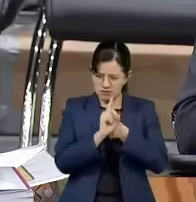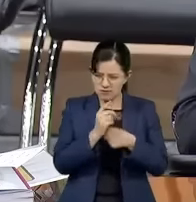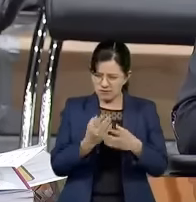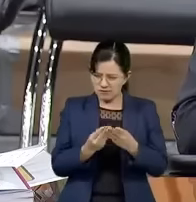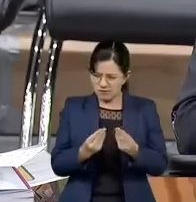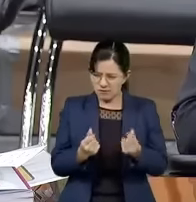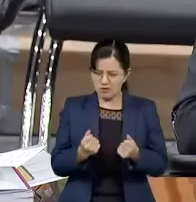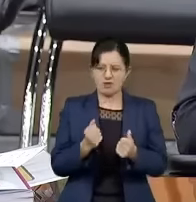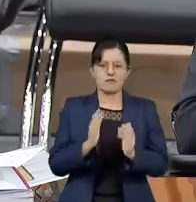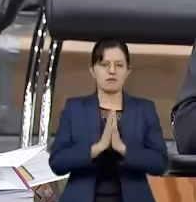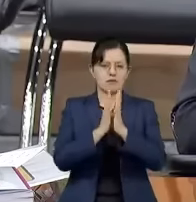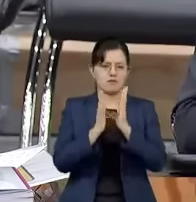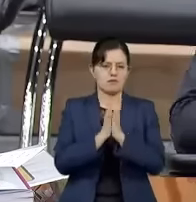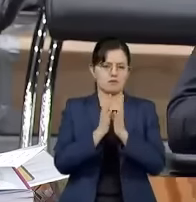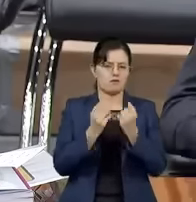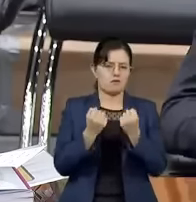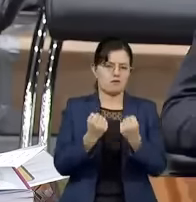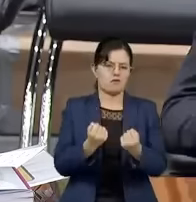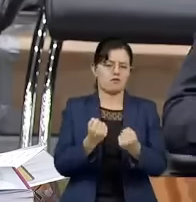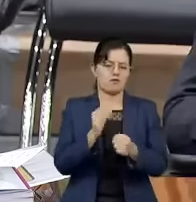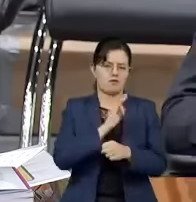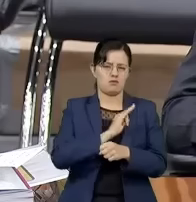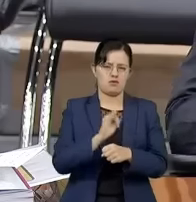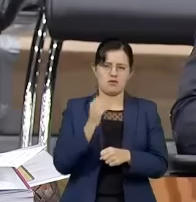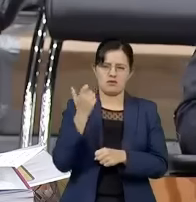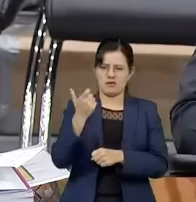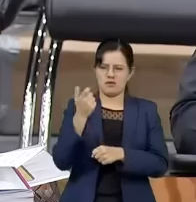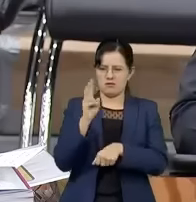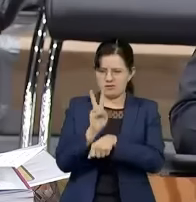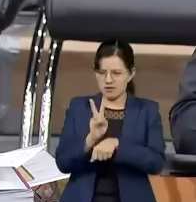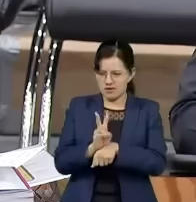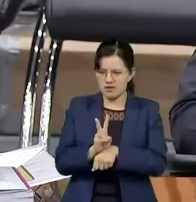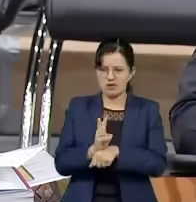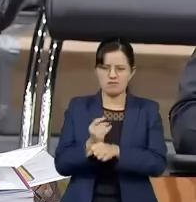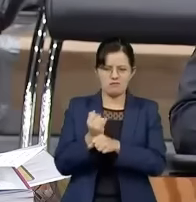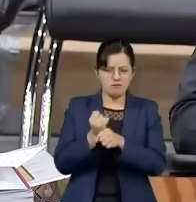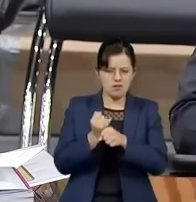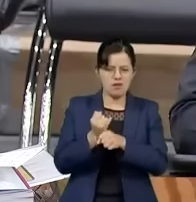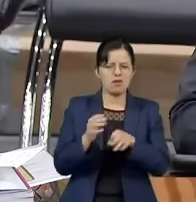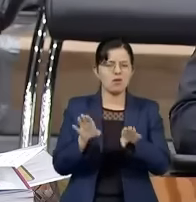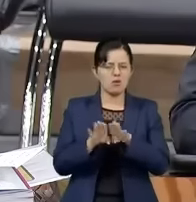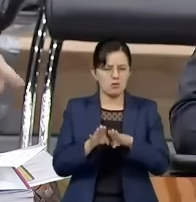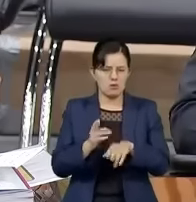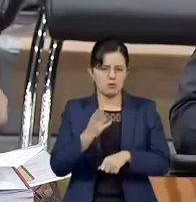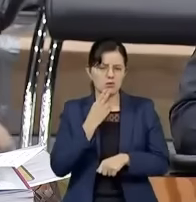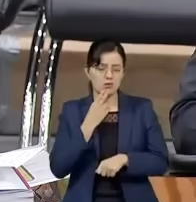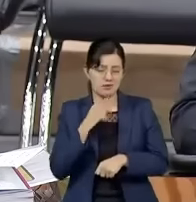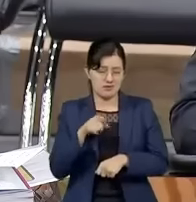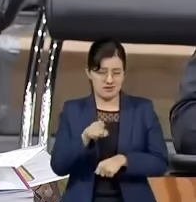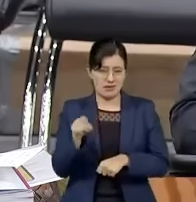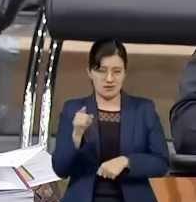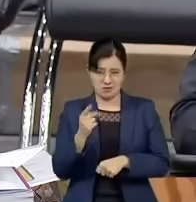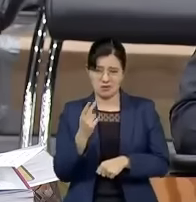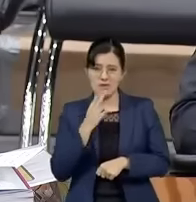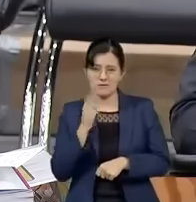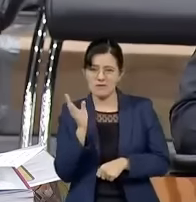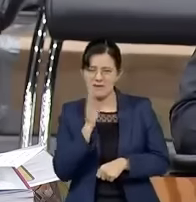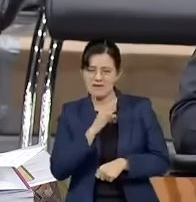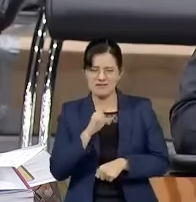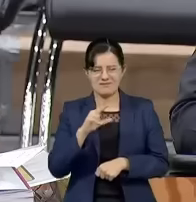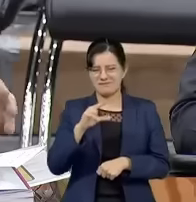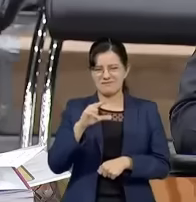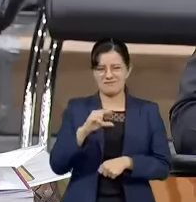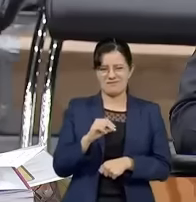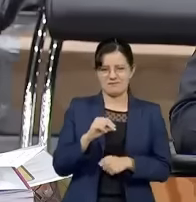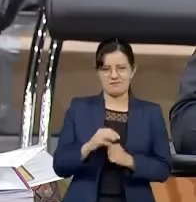democracia que fiscalicen los recursos públicos que eviten el manejo indebido de dineros públicos y privados